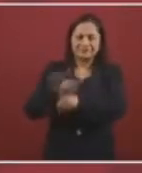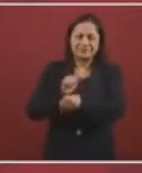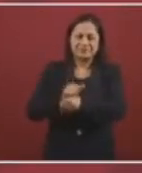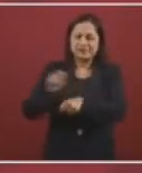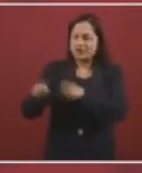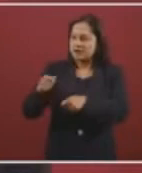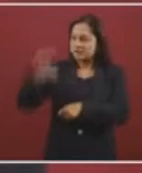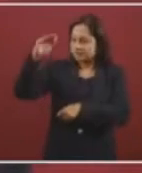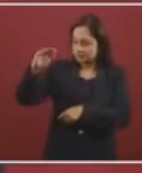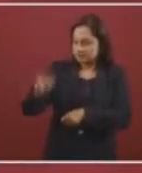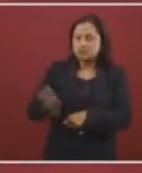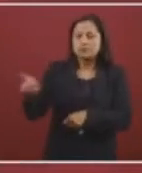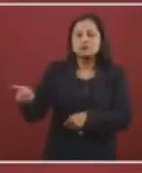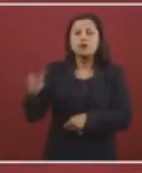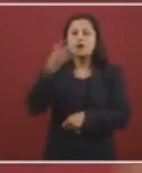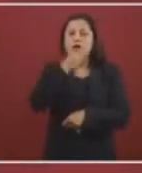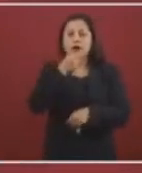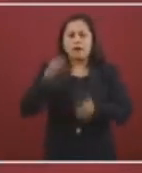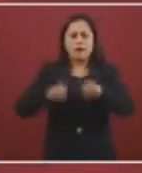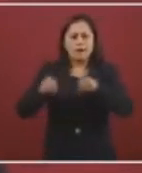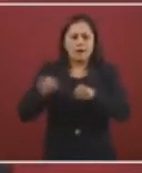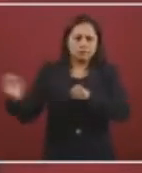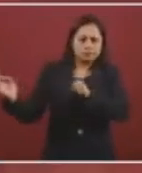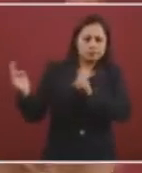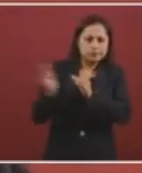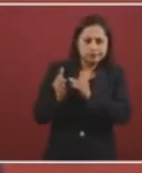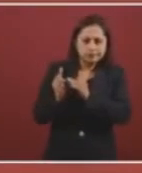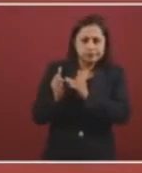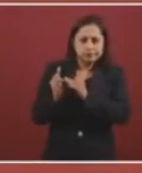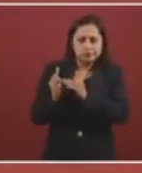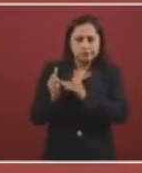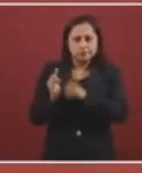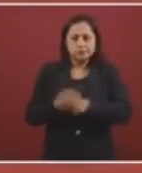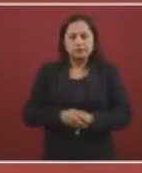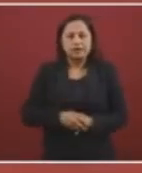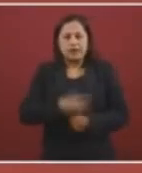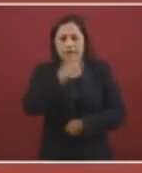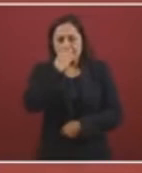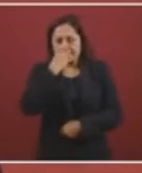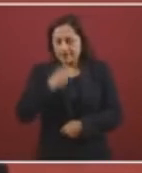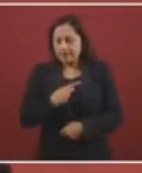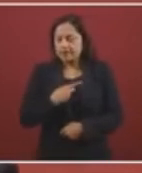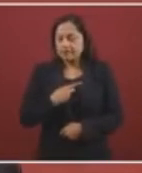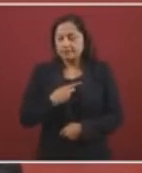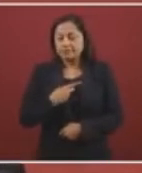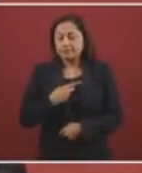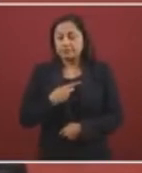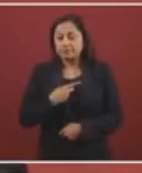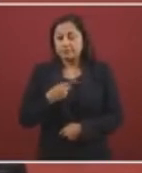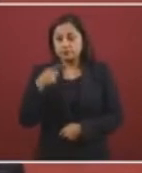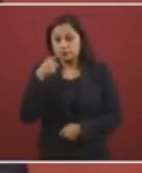y el pedaleo fuerte dice de cerca no tienes derecho a fallas